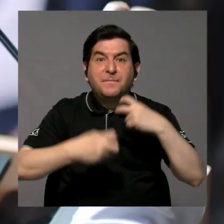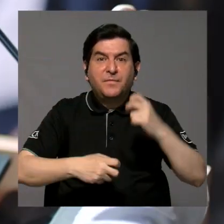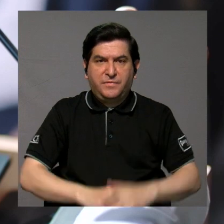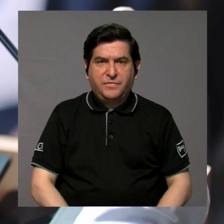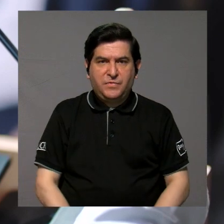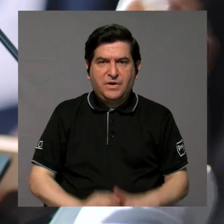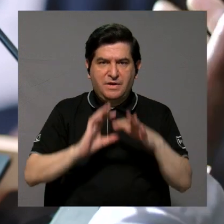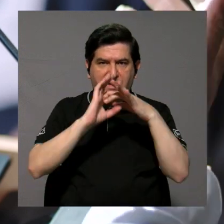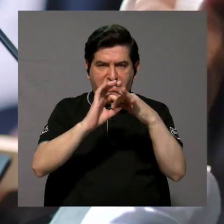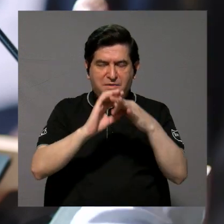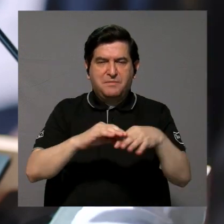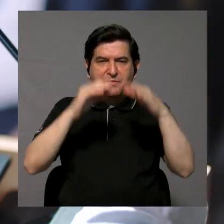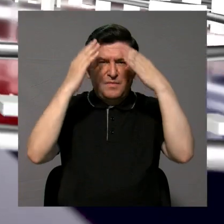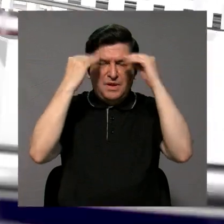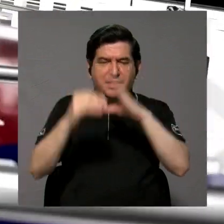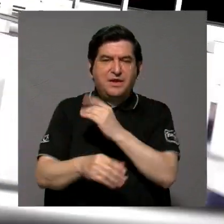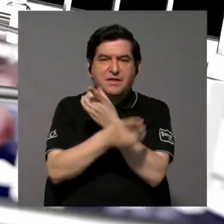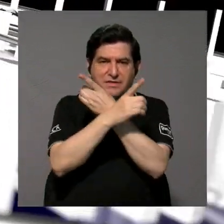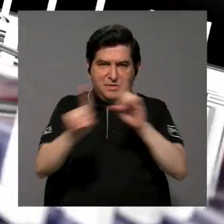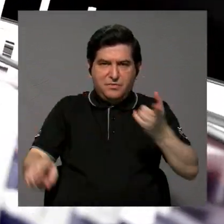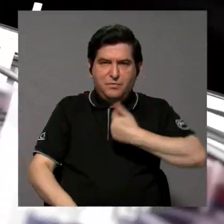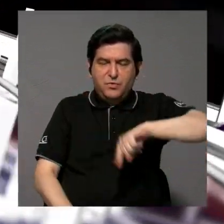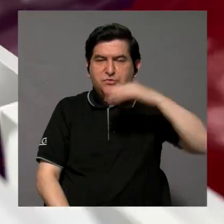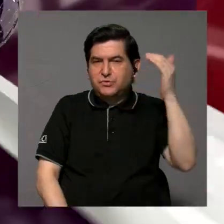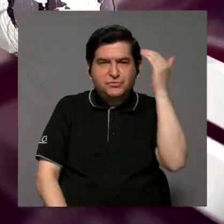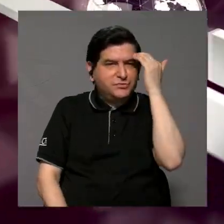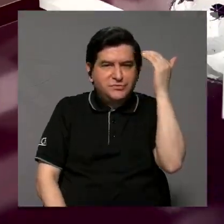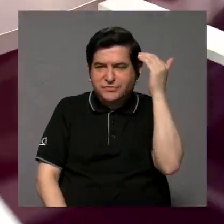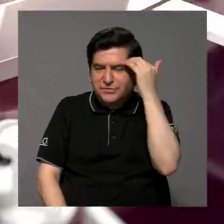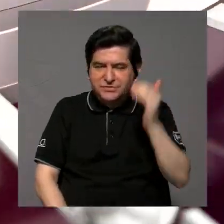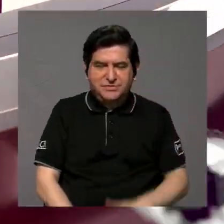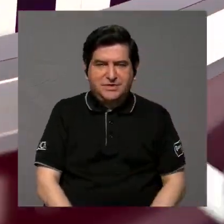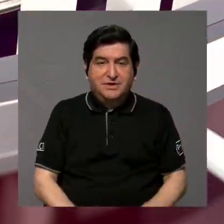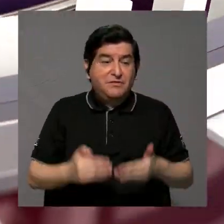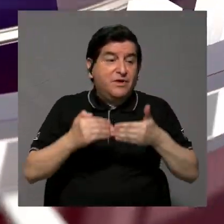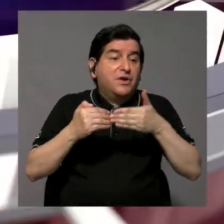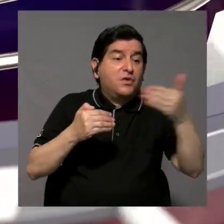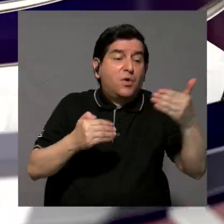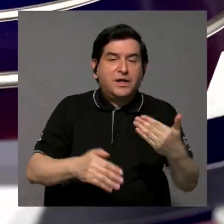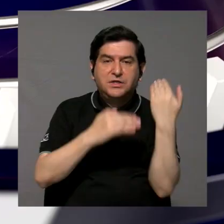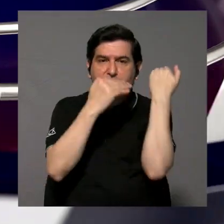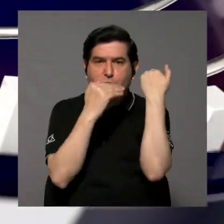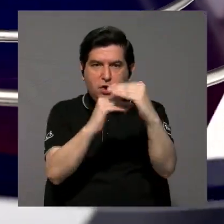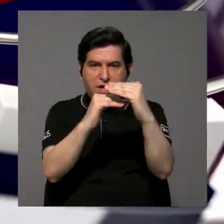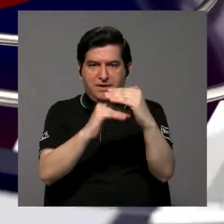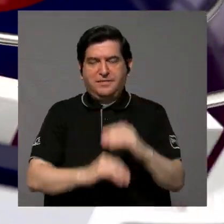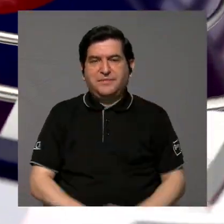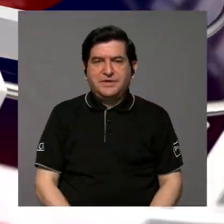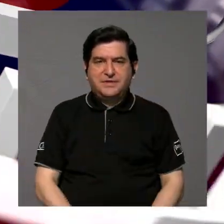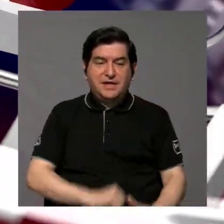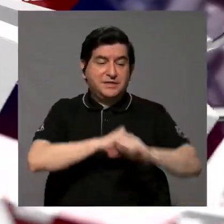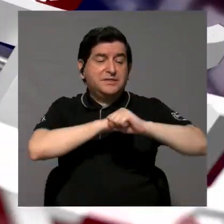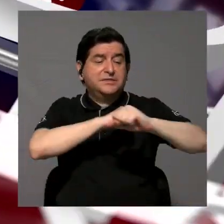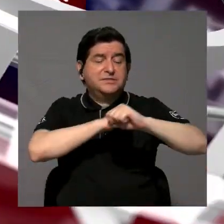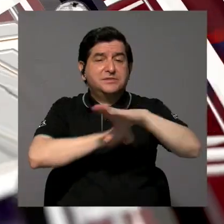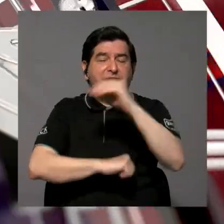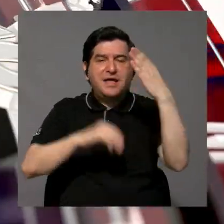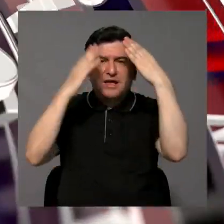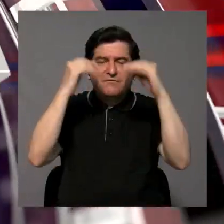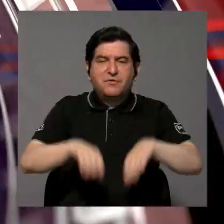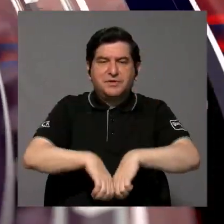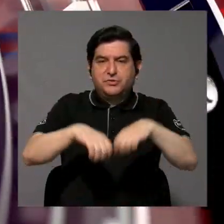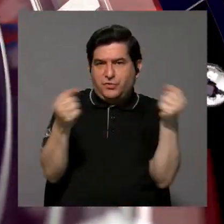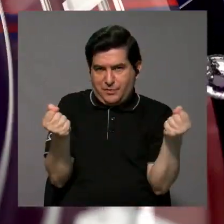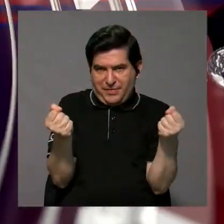a la información y la democracia es que nosotros no sabemos cuándo los límites entre propaganda e información se